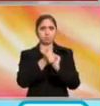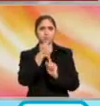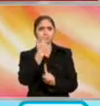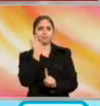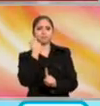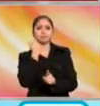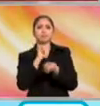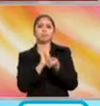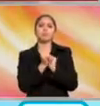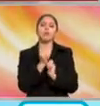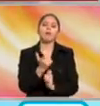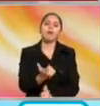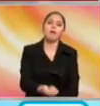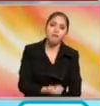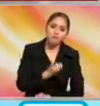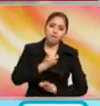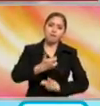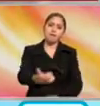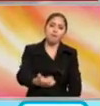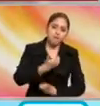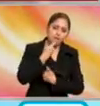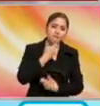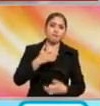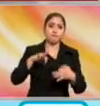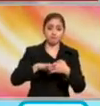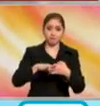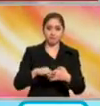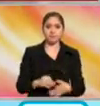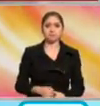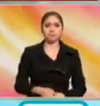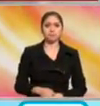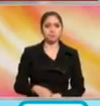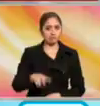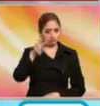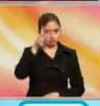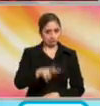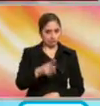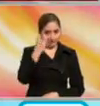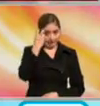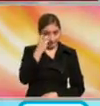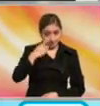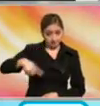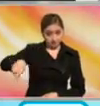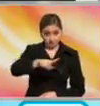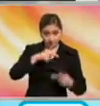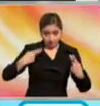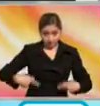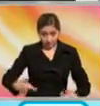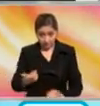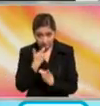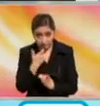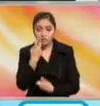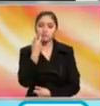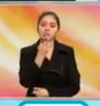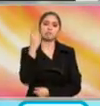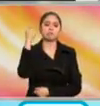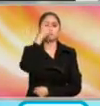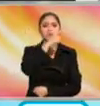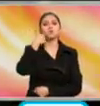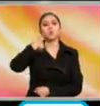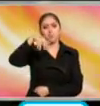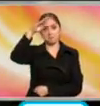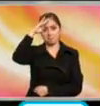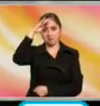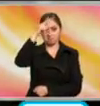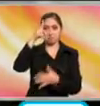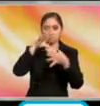y ríes, y ríes, Wow. y ríes, y ríes. Que eso es dificilísimo Muy hacerlo, difícil. ¿eh? Yo Claro. creo Difícil. que es una lección de